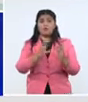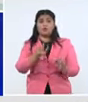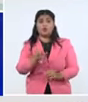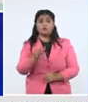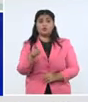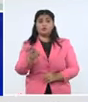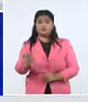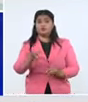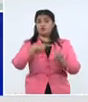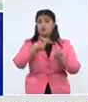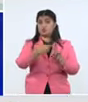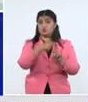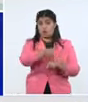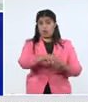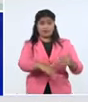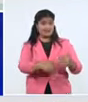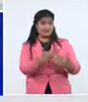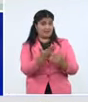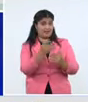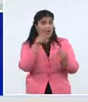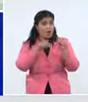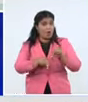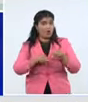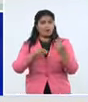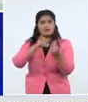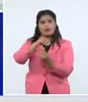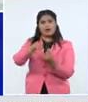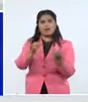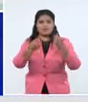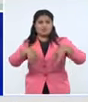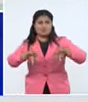1.418 casos diagnosticados.